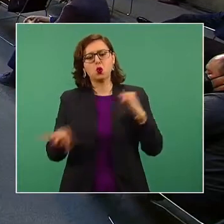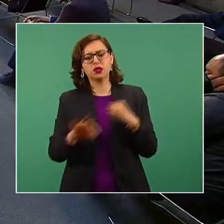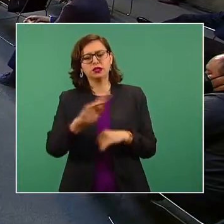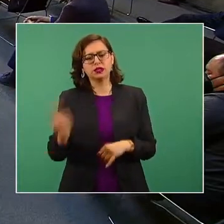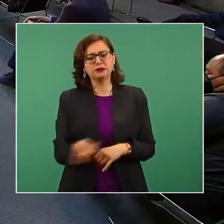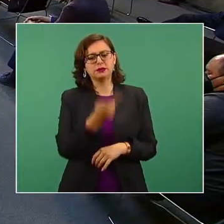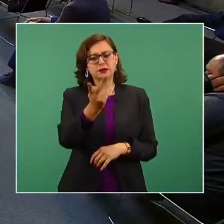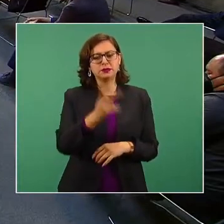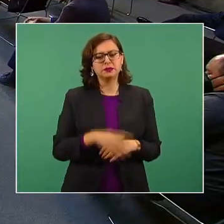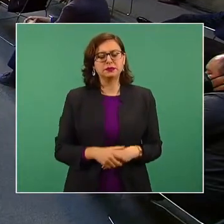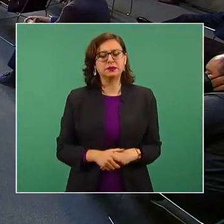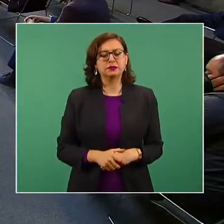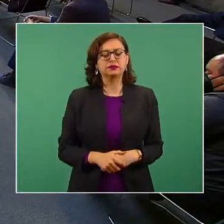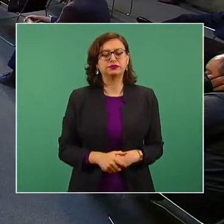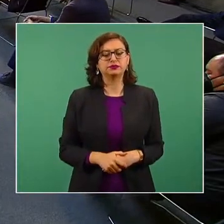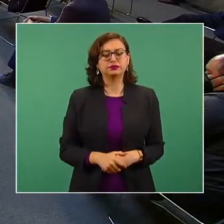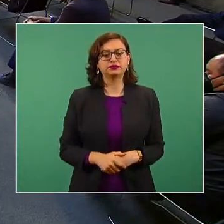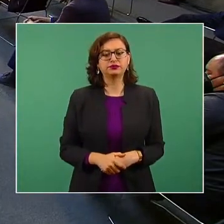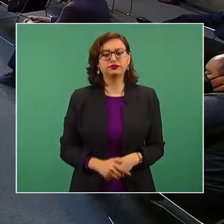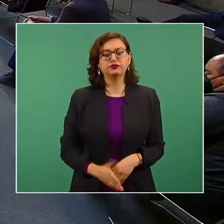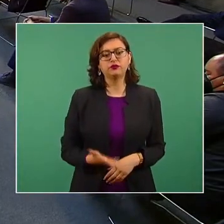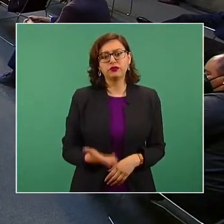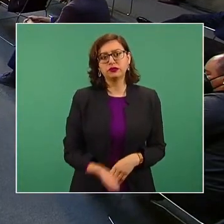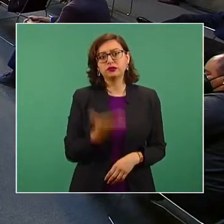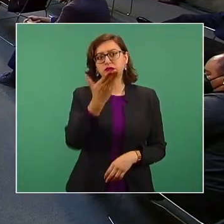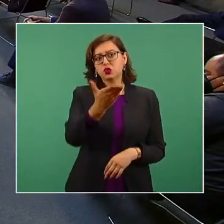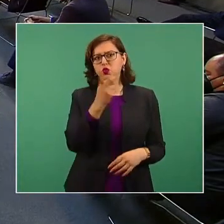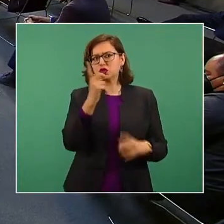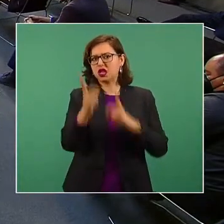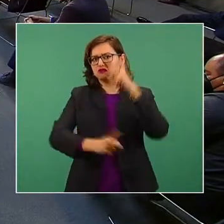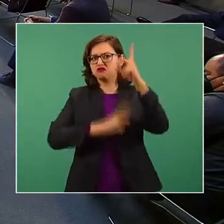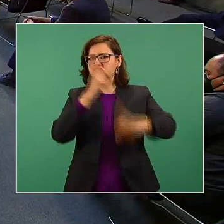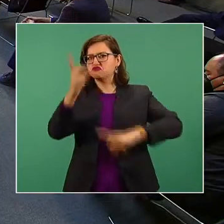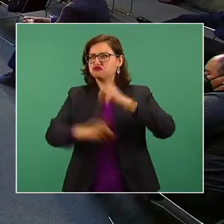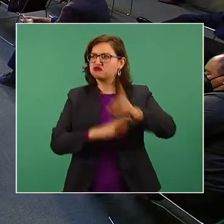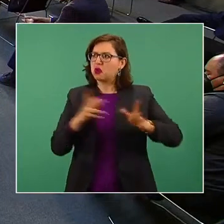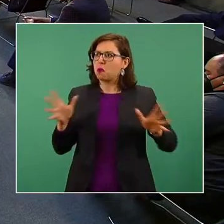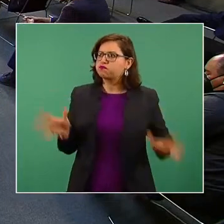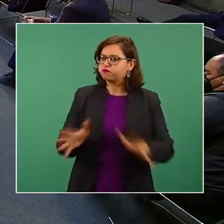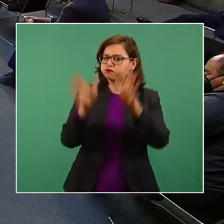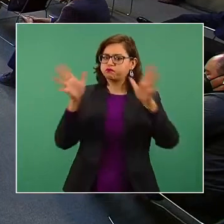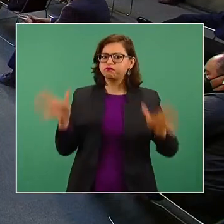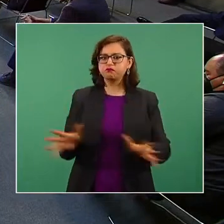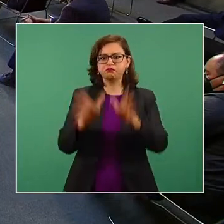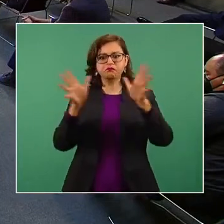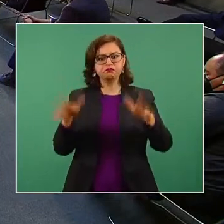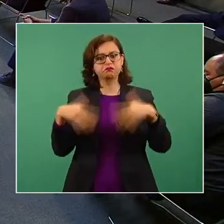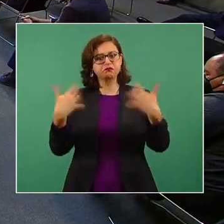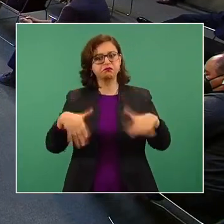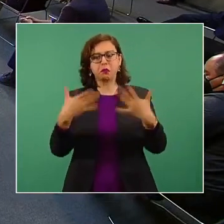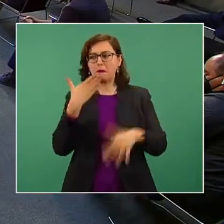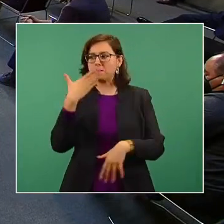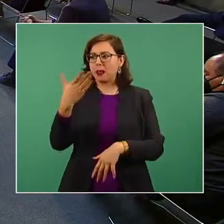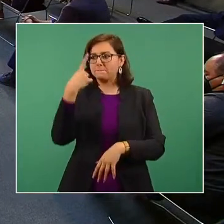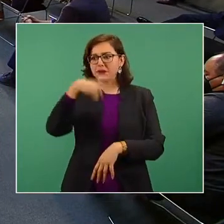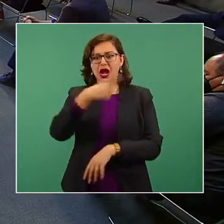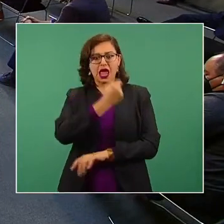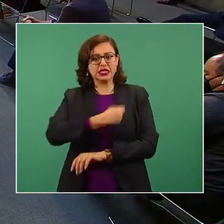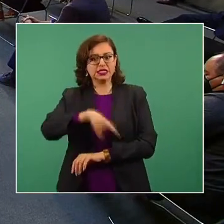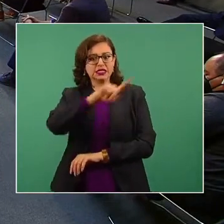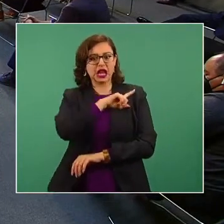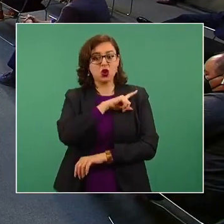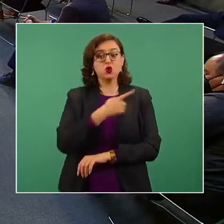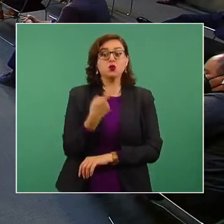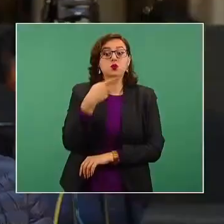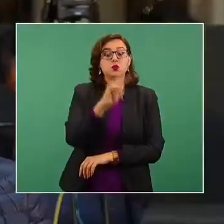de promover el deporte como creo que es la mejor vacuna, ¿no? Como la medicina preventiva, pero desde la Federación